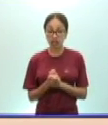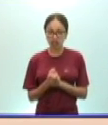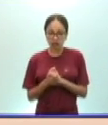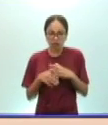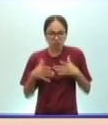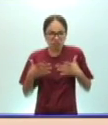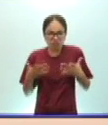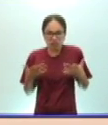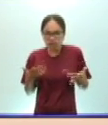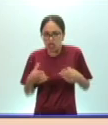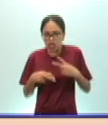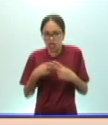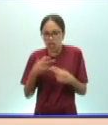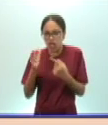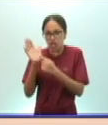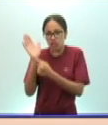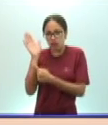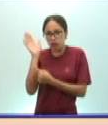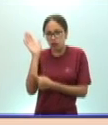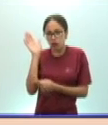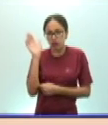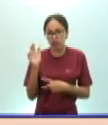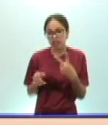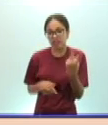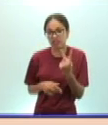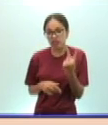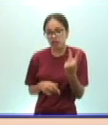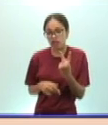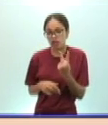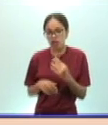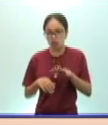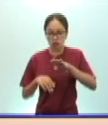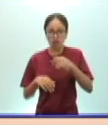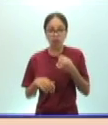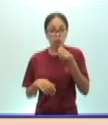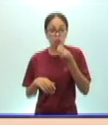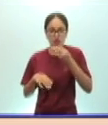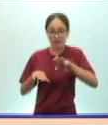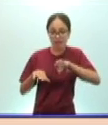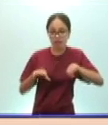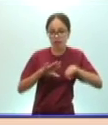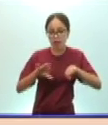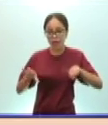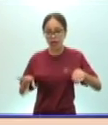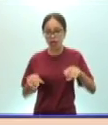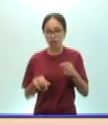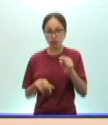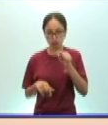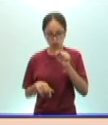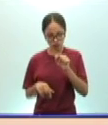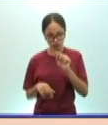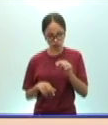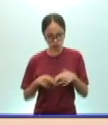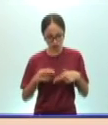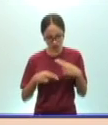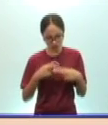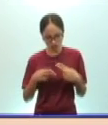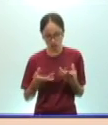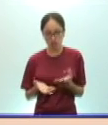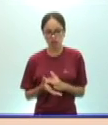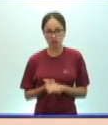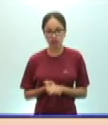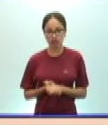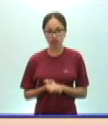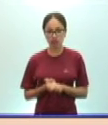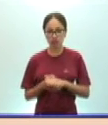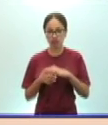qué propiedades de los componentes de cada mezcla permiten separarlo como usted propuso. Ustedes pueden hacer el diagrama de